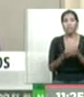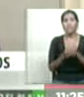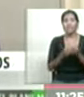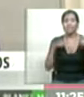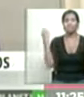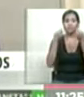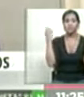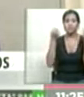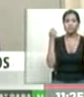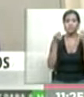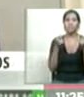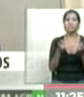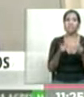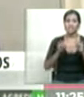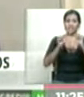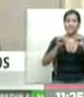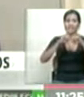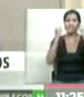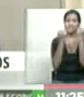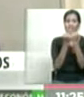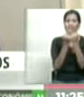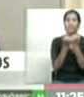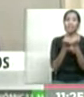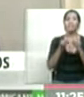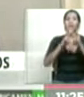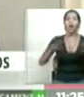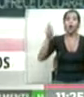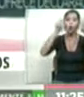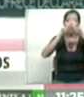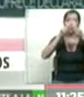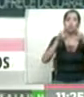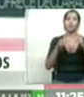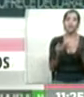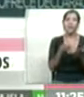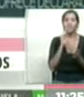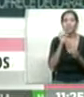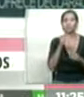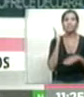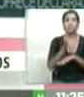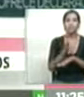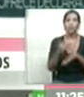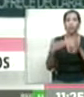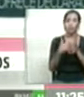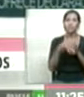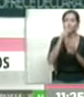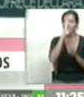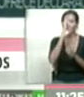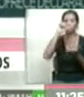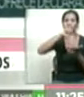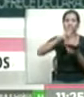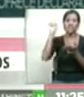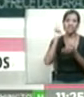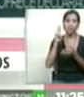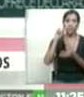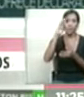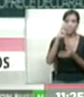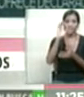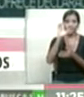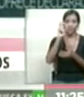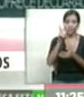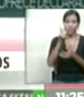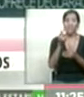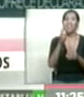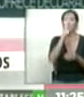allí, desde la sala de prensa de la ONU, refiriéndose, por ejemplo, a las sanciones contra el Banco Central de Venezuela, el Banco de